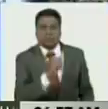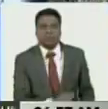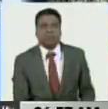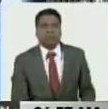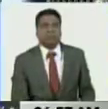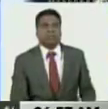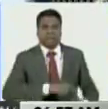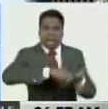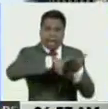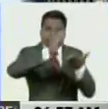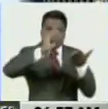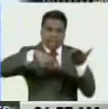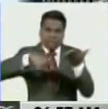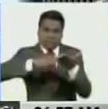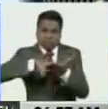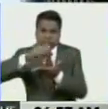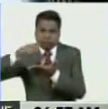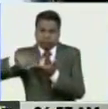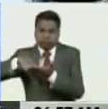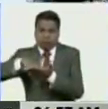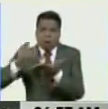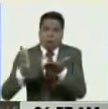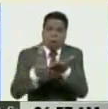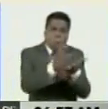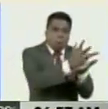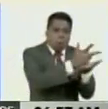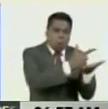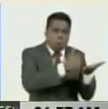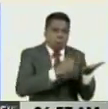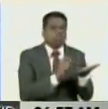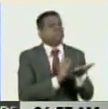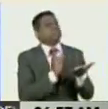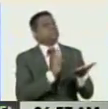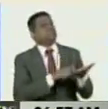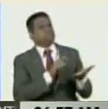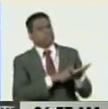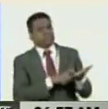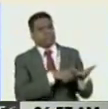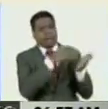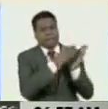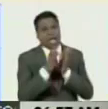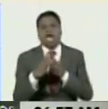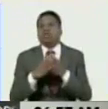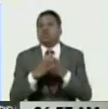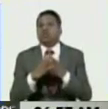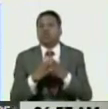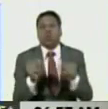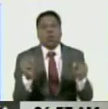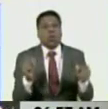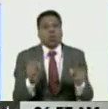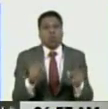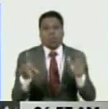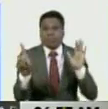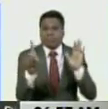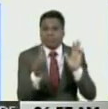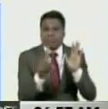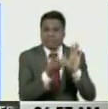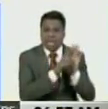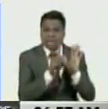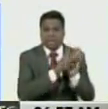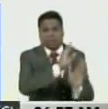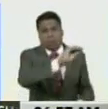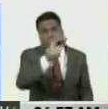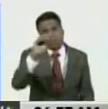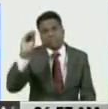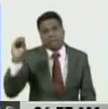a inscribirse en la organización con fines políticos. Las organizaciones con fines políticos tienen todo el derecho de llamar, de hacer un llamado público, de